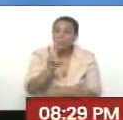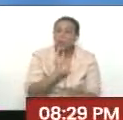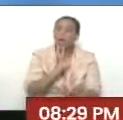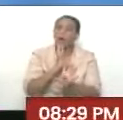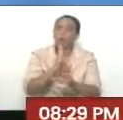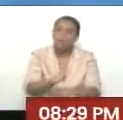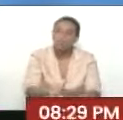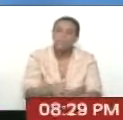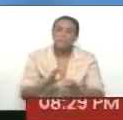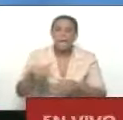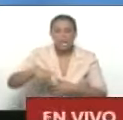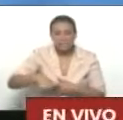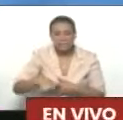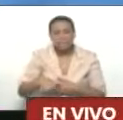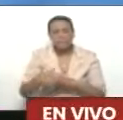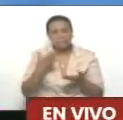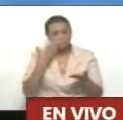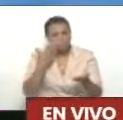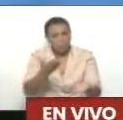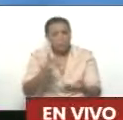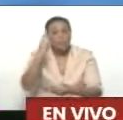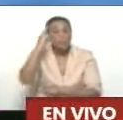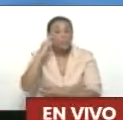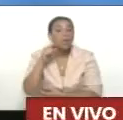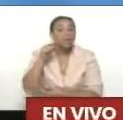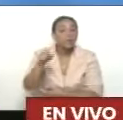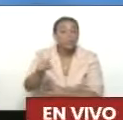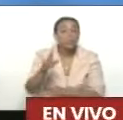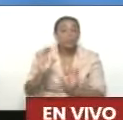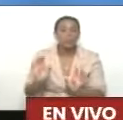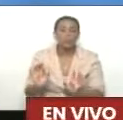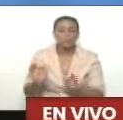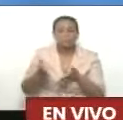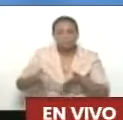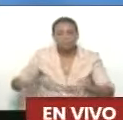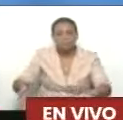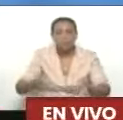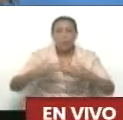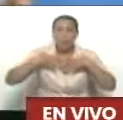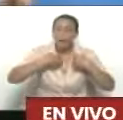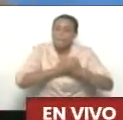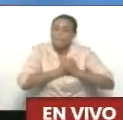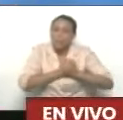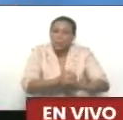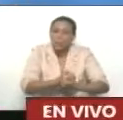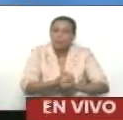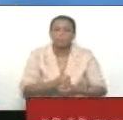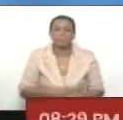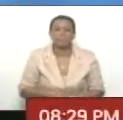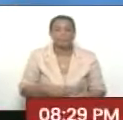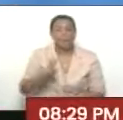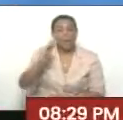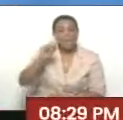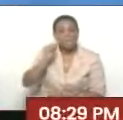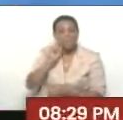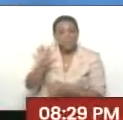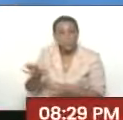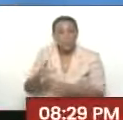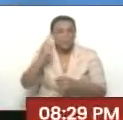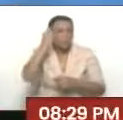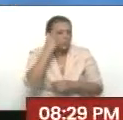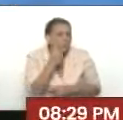tierra, Jorge, que vio nacer a Bolívar, el gran amor de Manuela, a